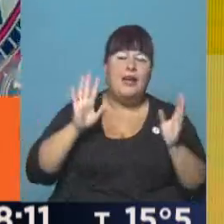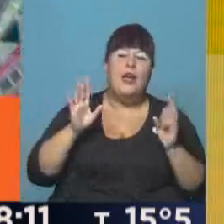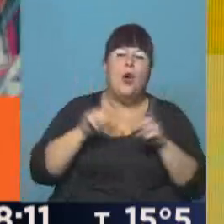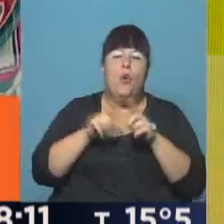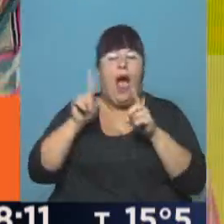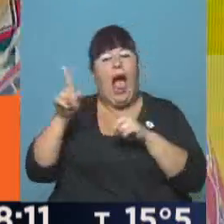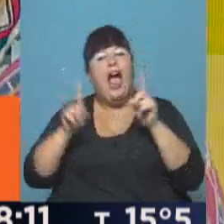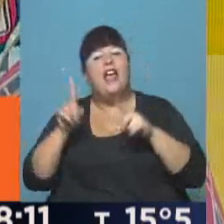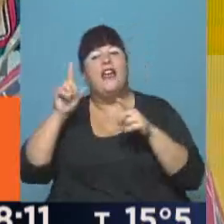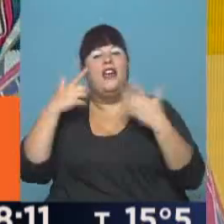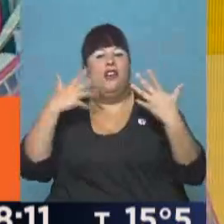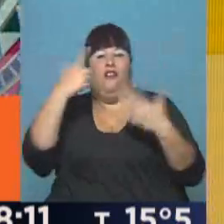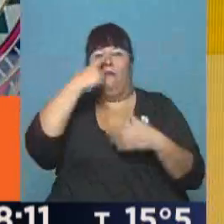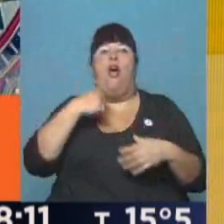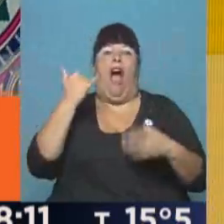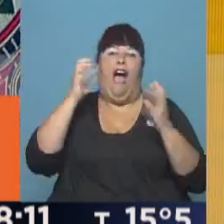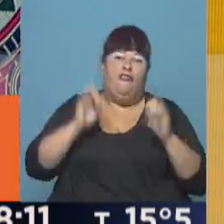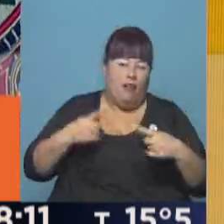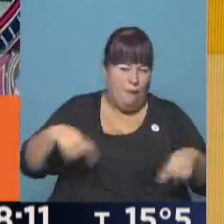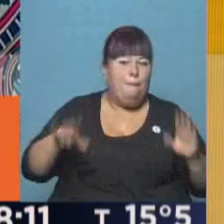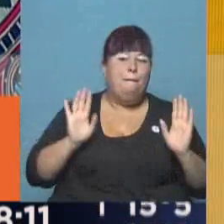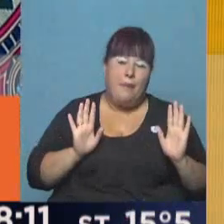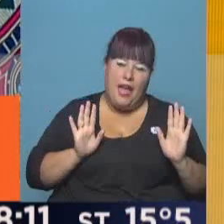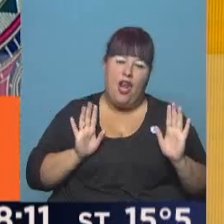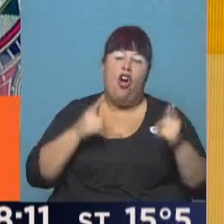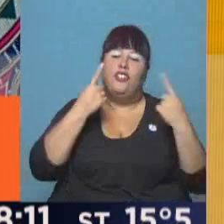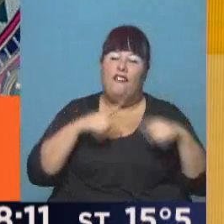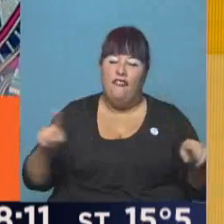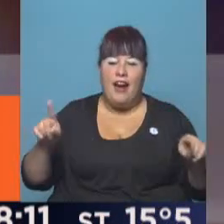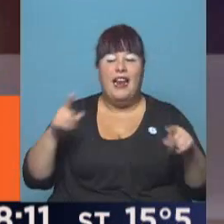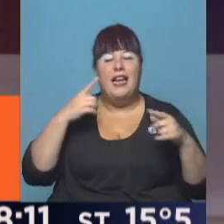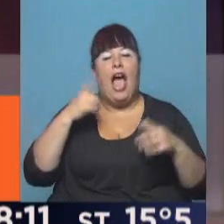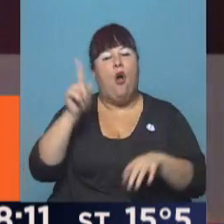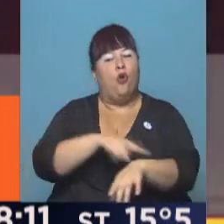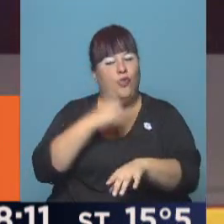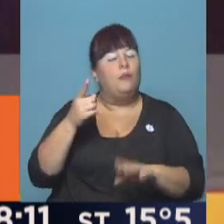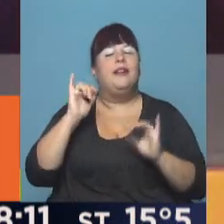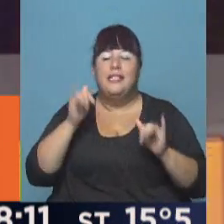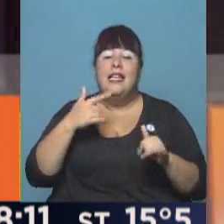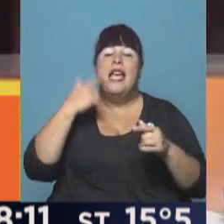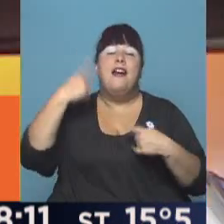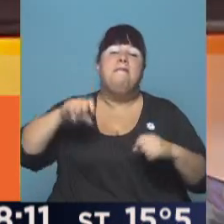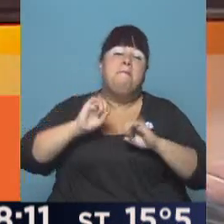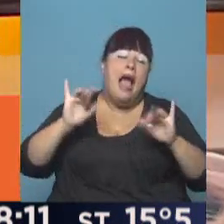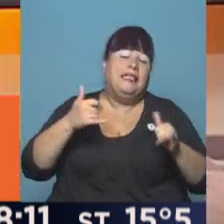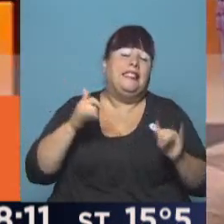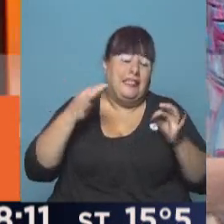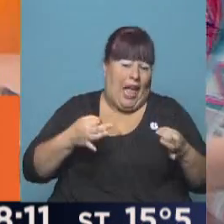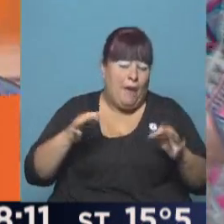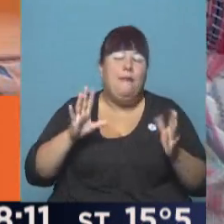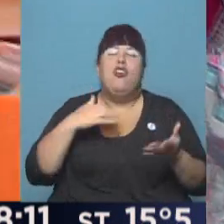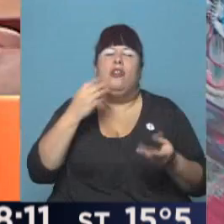poner debilidades en los famosos próceres de mármol, pero otra cosa es cambiar la idiosincrasia. La revisión crítica es necesaria, lo que no se entiende es